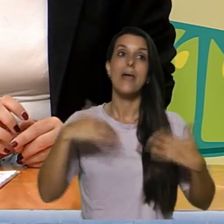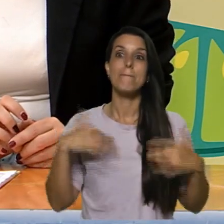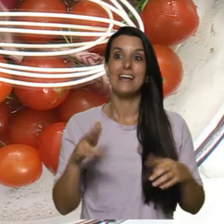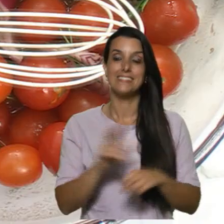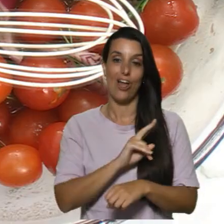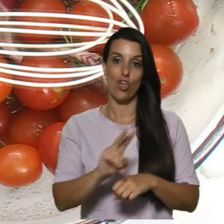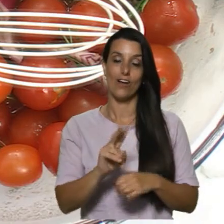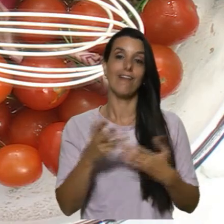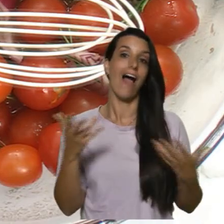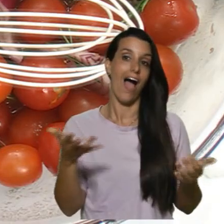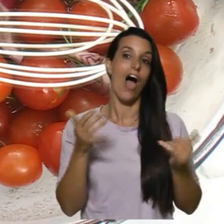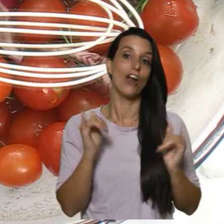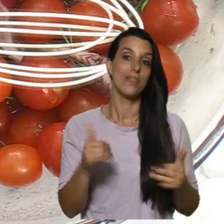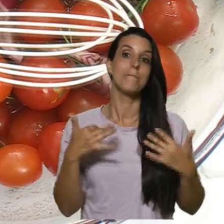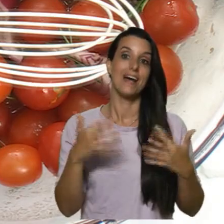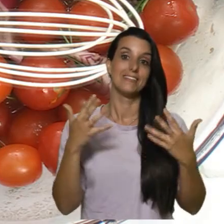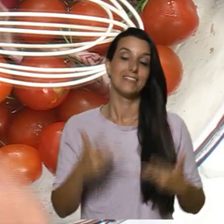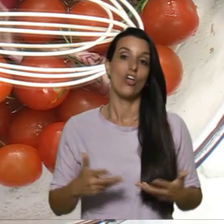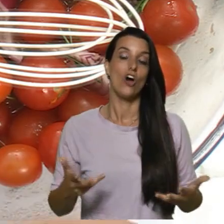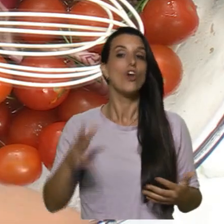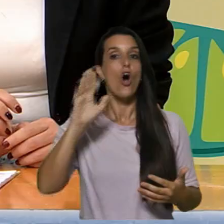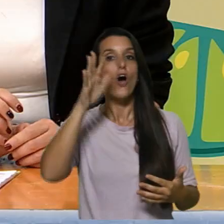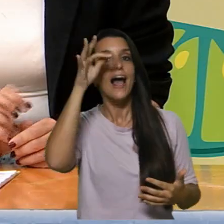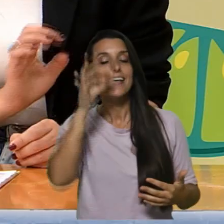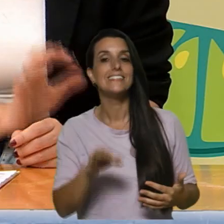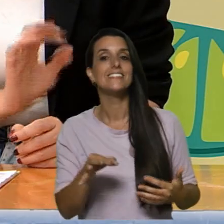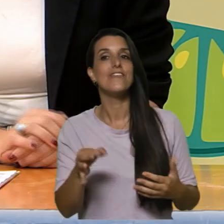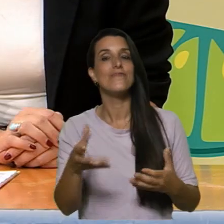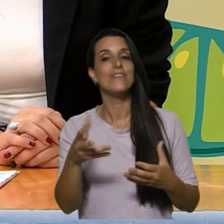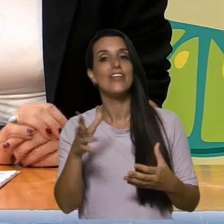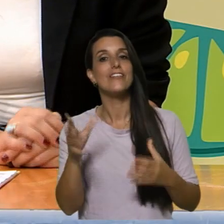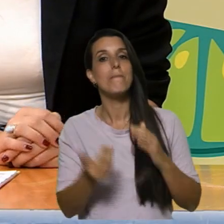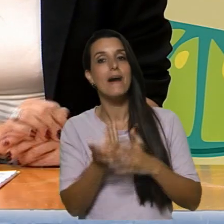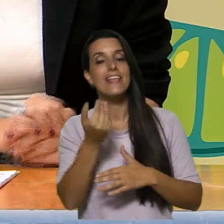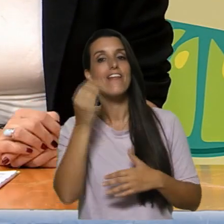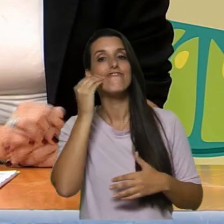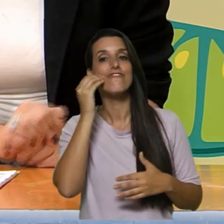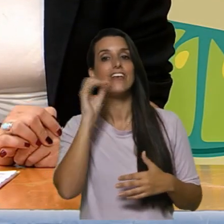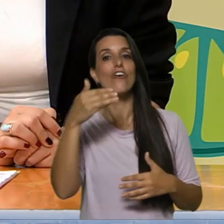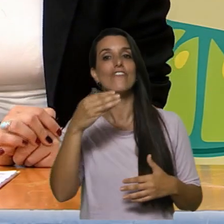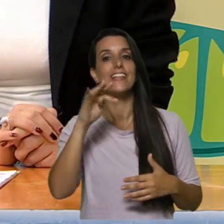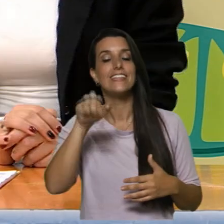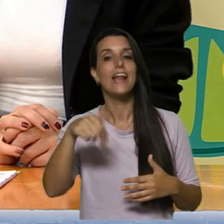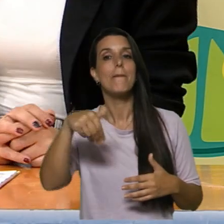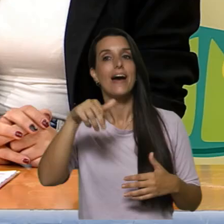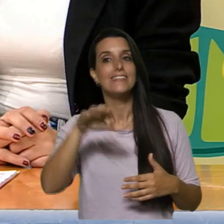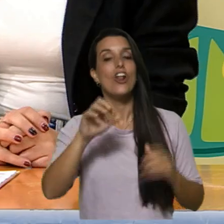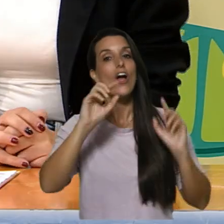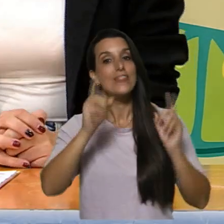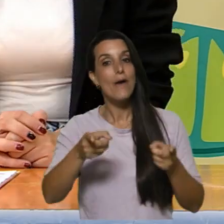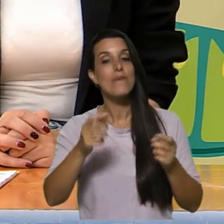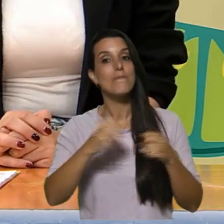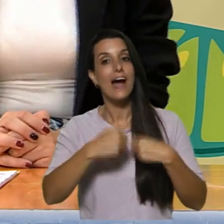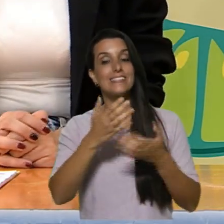puro control, claro. Bueno. Demasiado orden, es puro control. Hola, siempre nos hacen compañía todas las mañanas. Besos, Betina y Marcelo, también desde